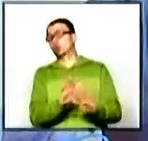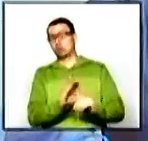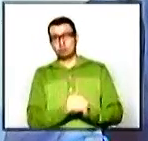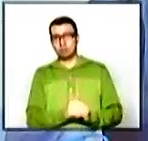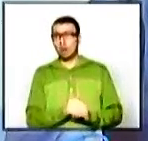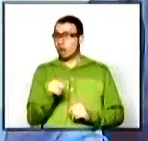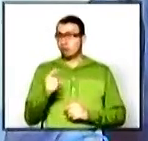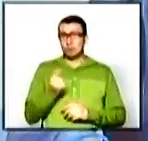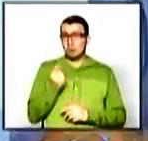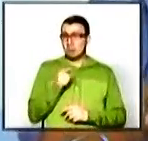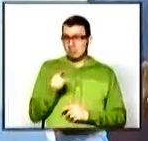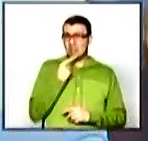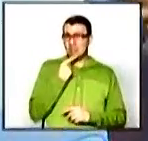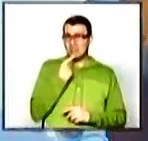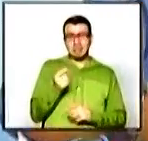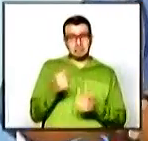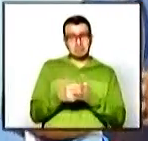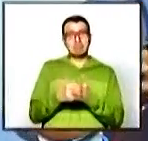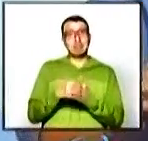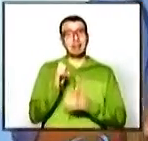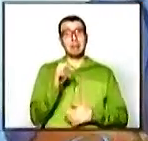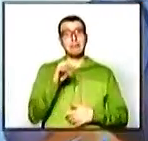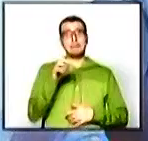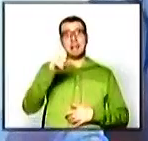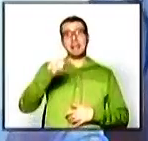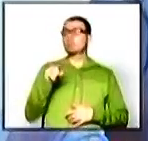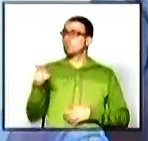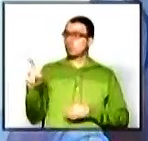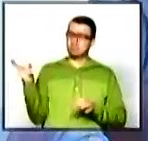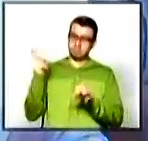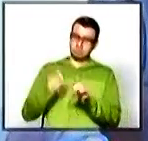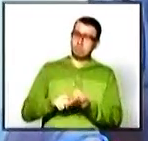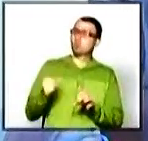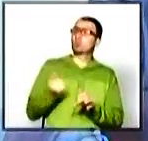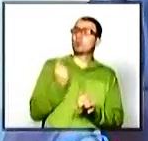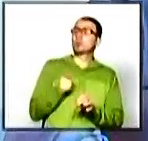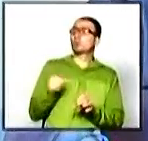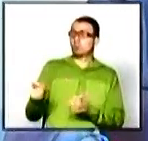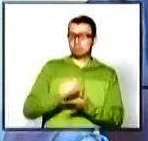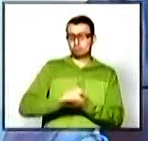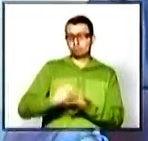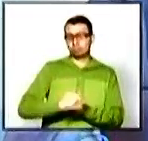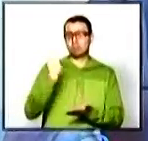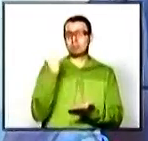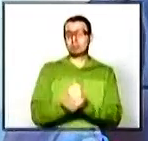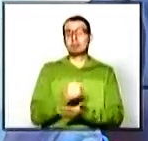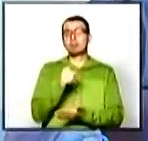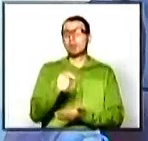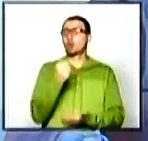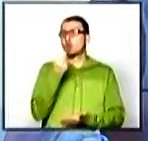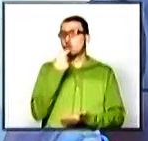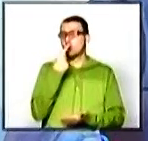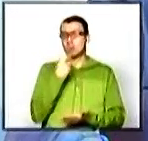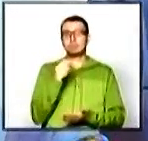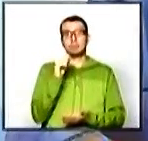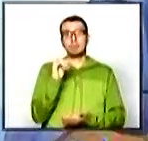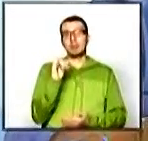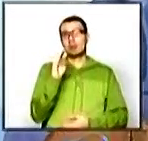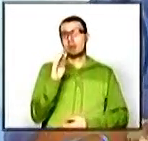nos dicen las EPS. Entonces yo, EPS, lo contrato a usted y puede formular diclofenaco,